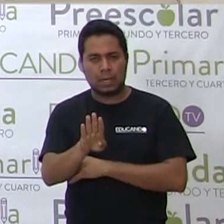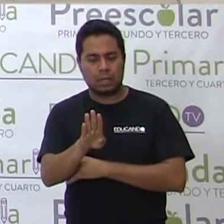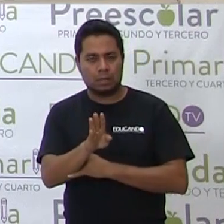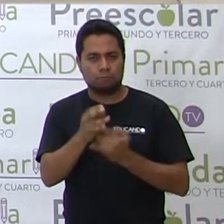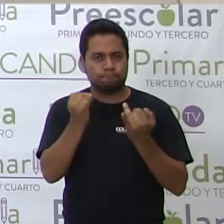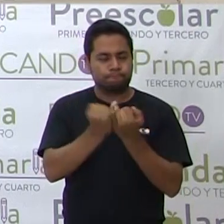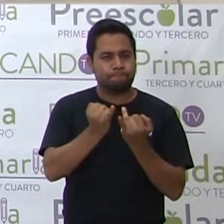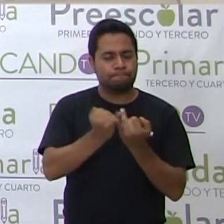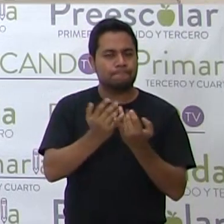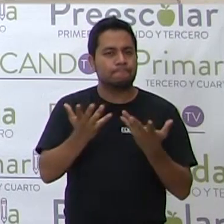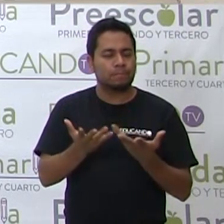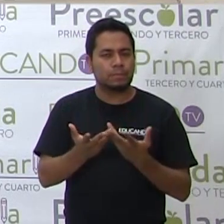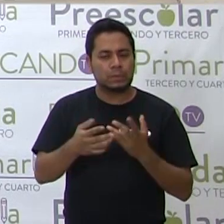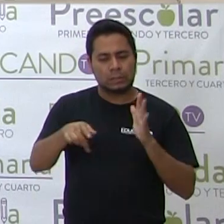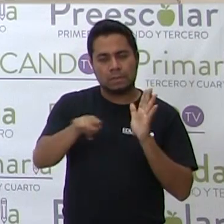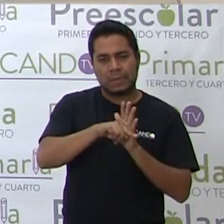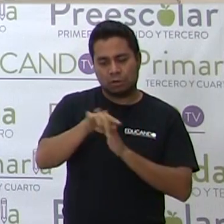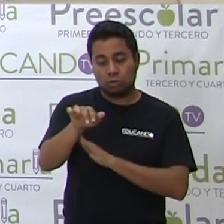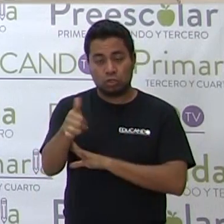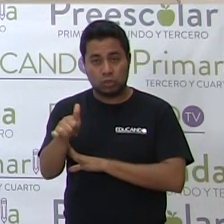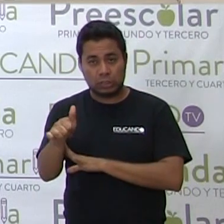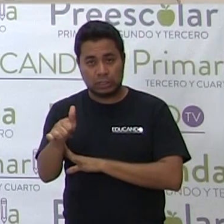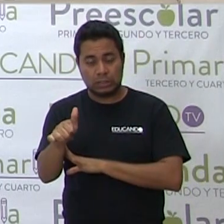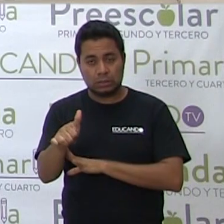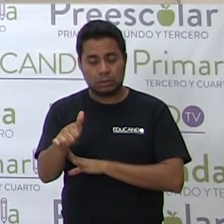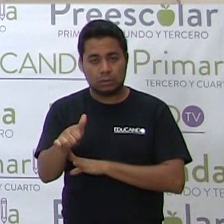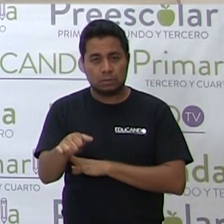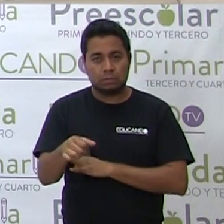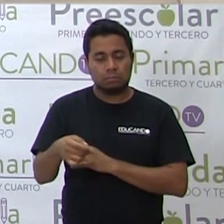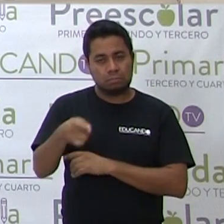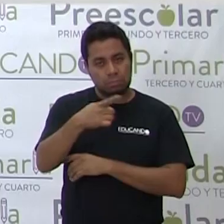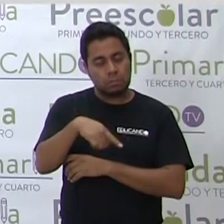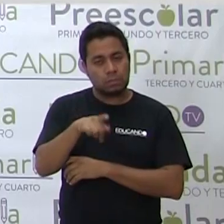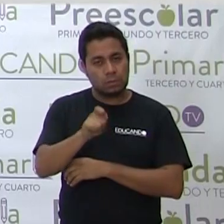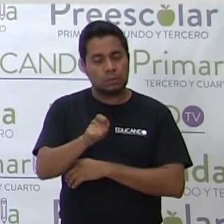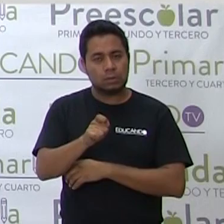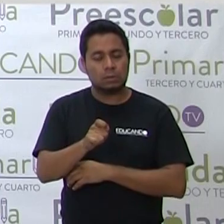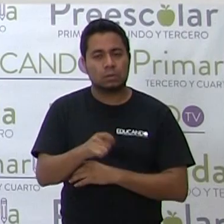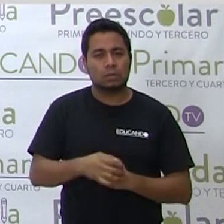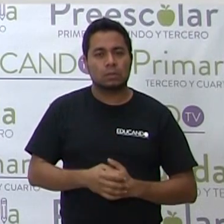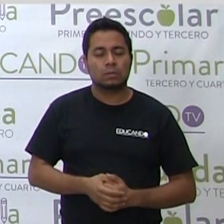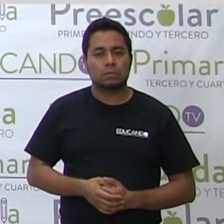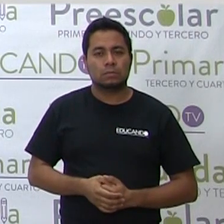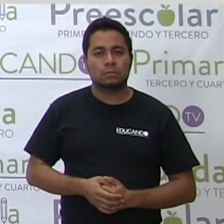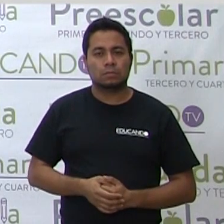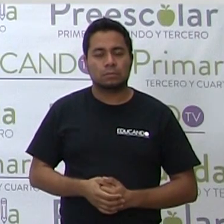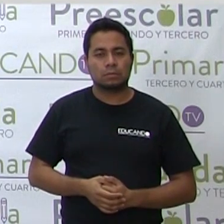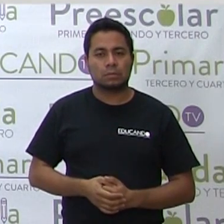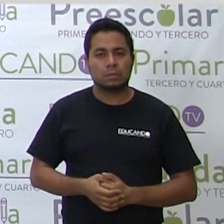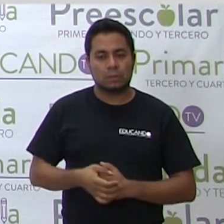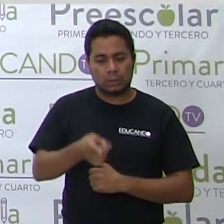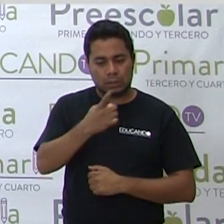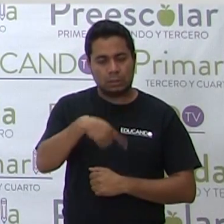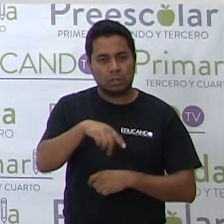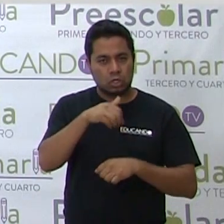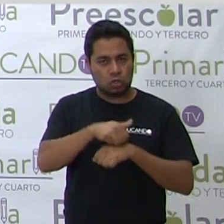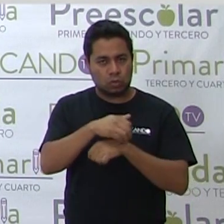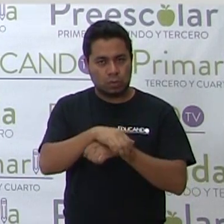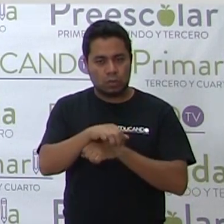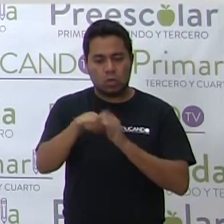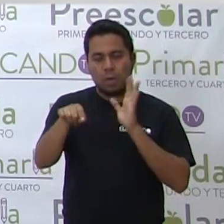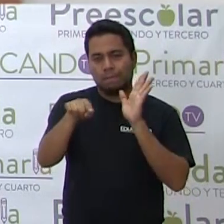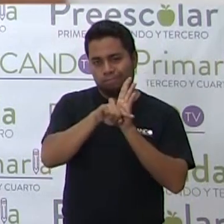= a -11 el término el término lineal el coeficiente del término lineal es